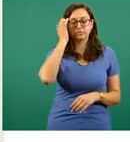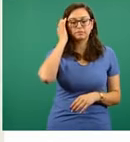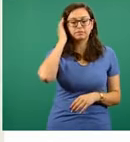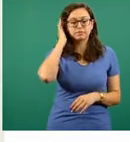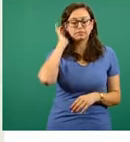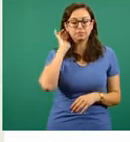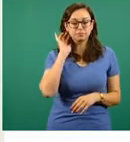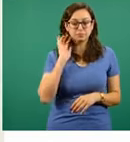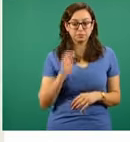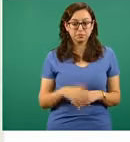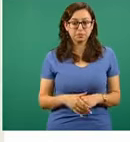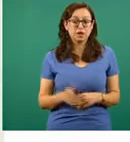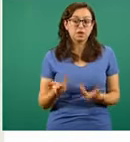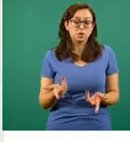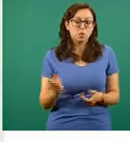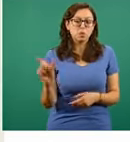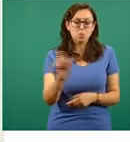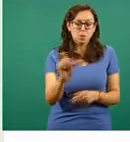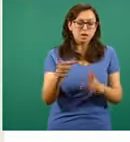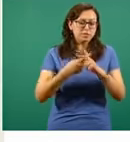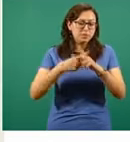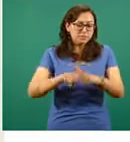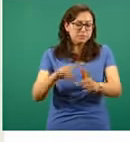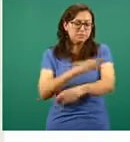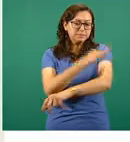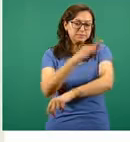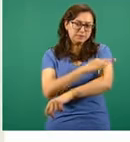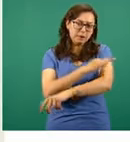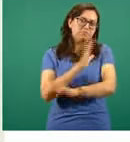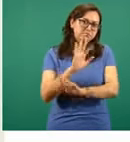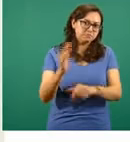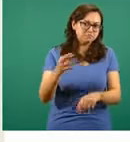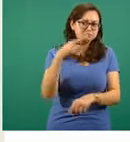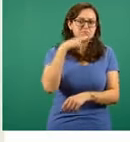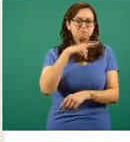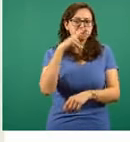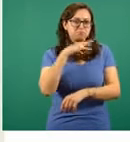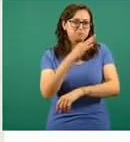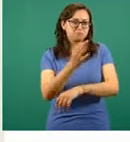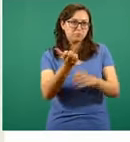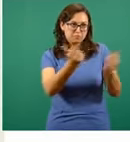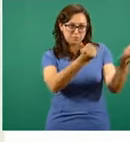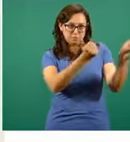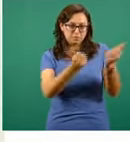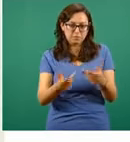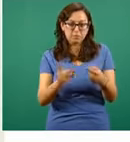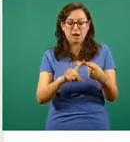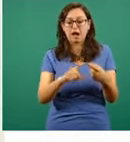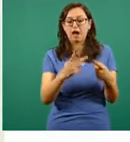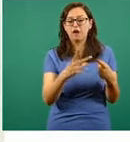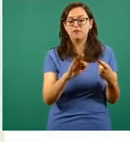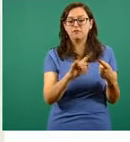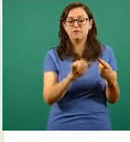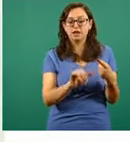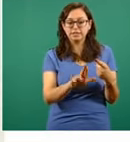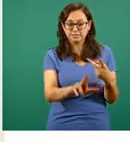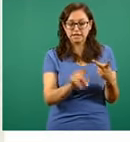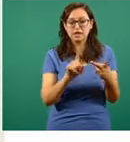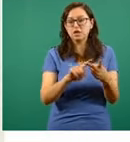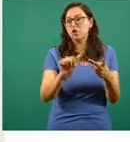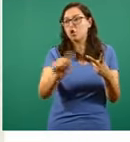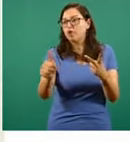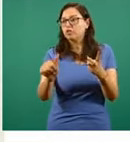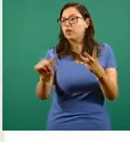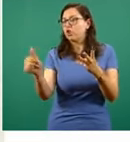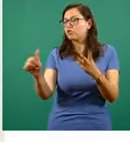tengan disponibles las siguientes dosis que llegarán no solamente de Pfizer-BioNTech, sino también de otras vacunas que en